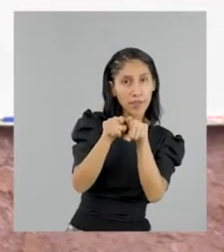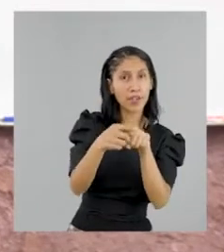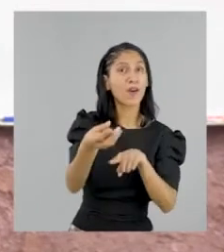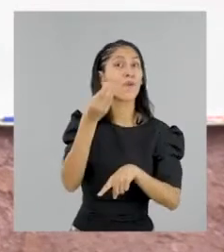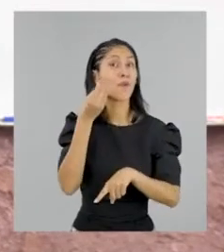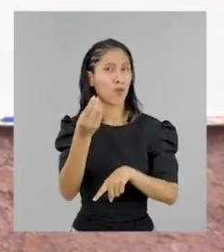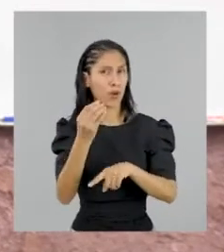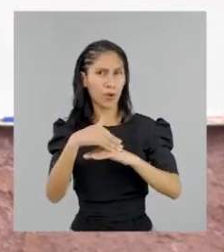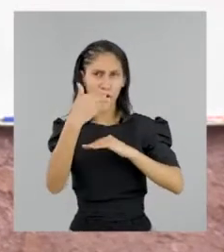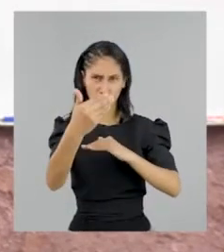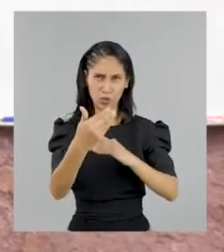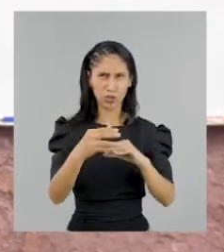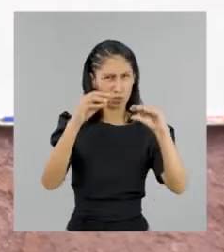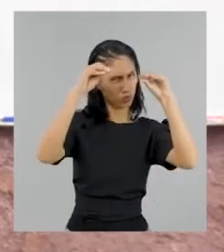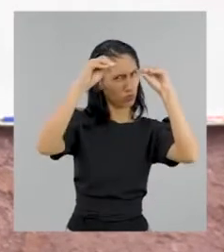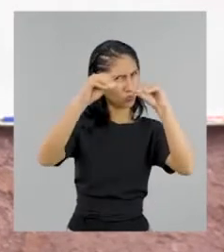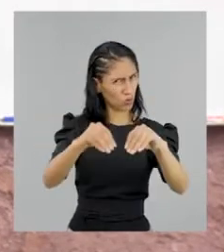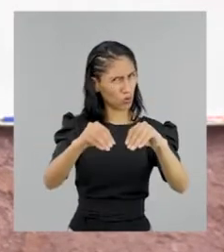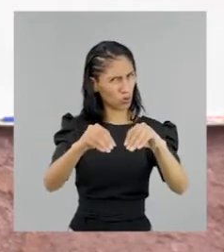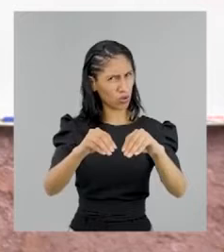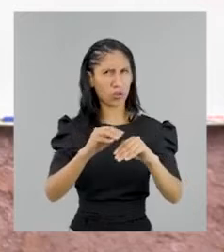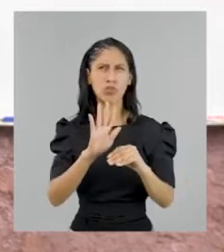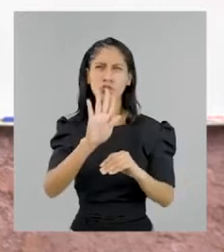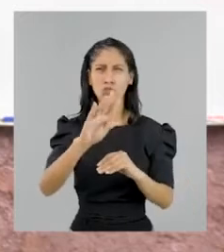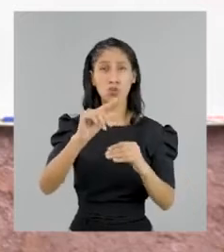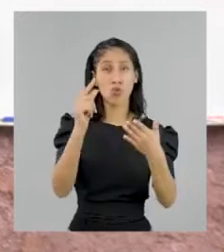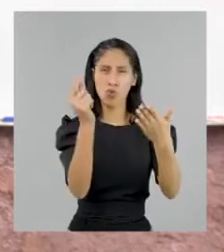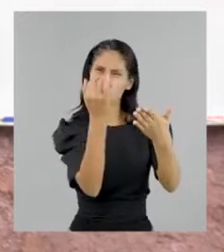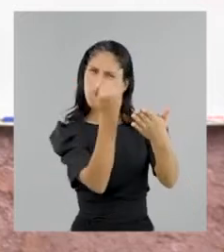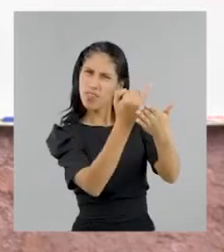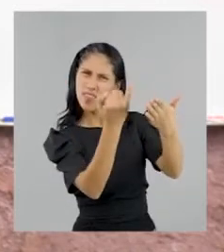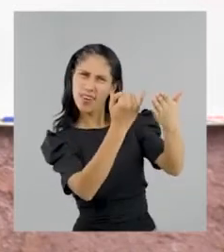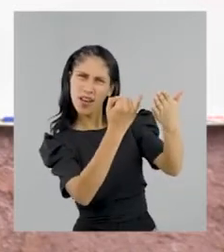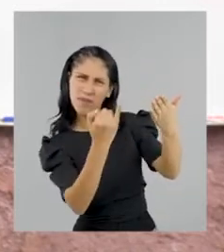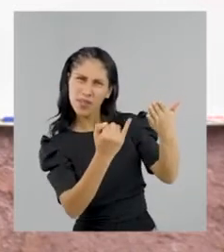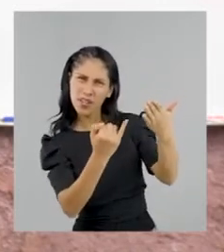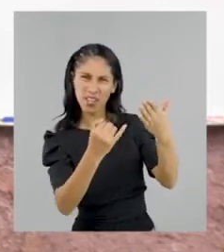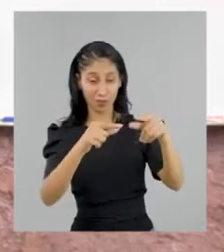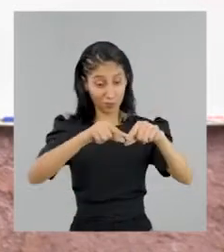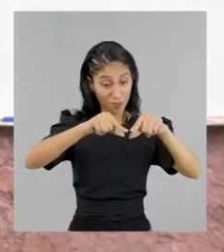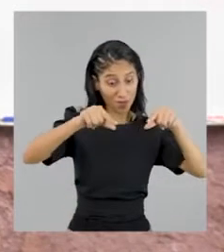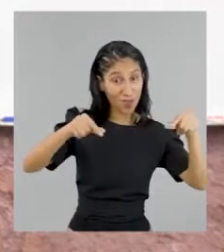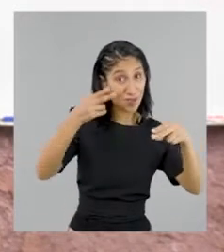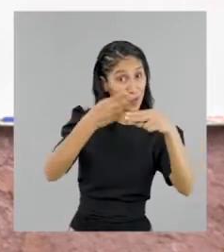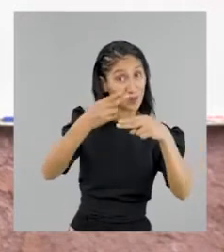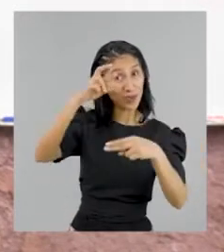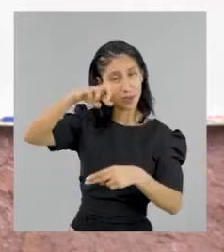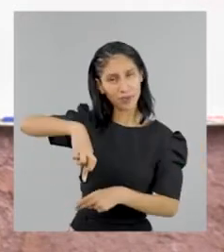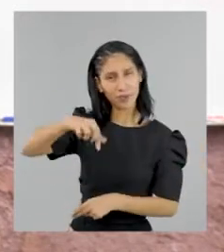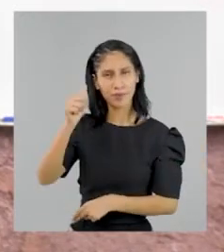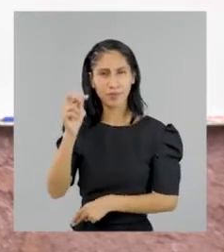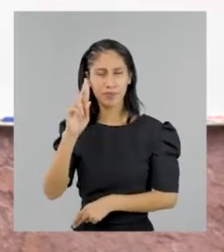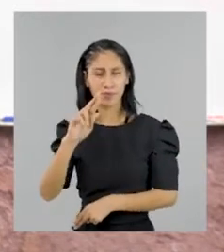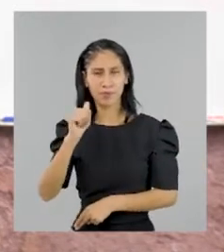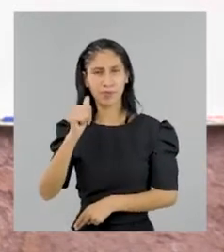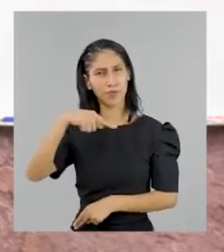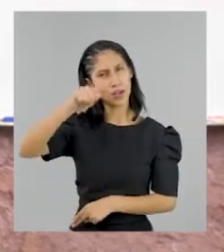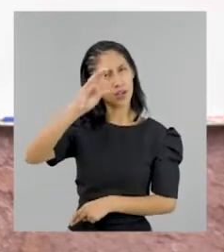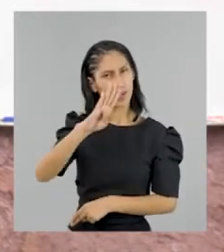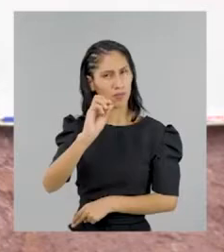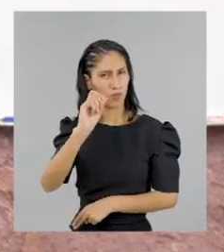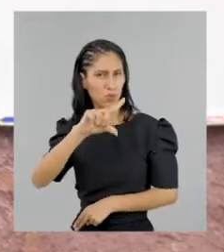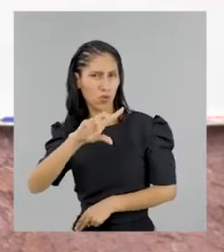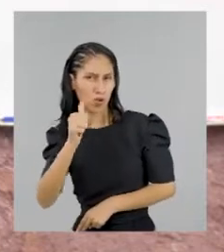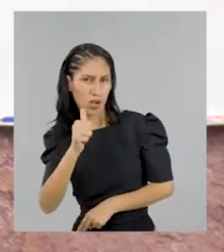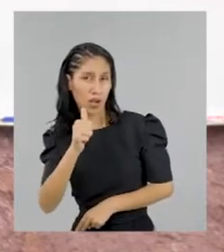cuadrática porque, al representarla en el plano cartesiano, su gráfica es una línea curva llamada parábola. Tiene un dominio y